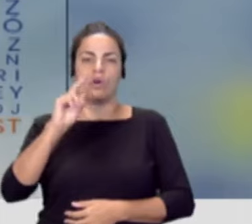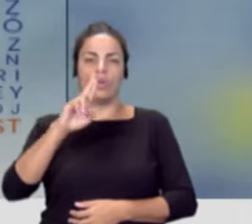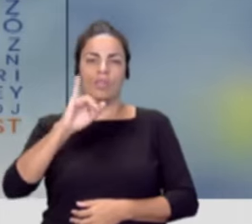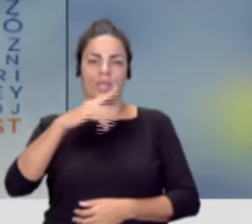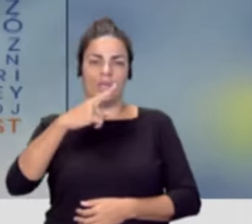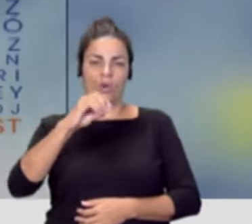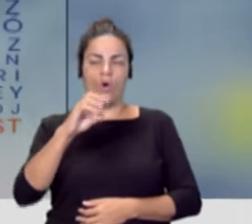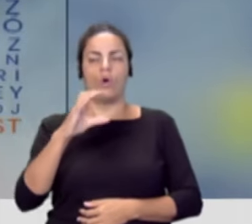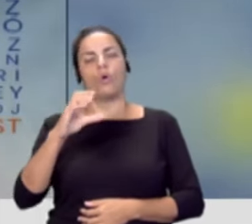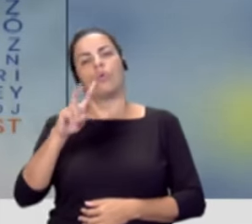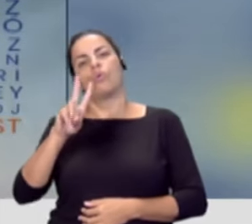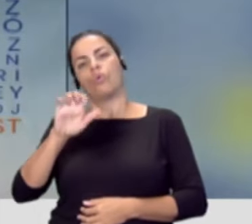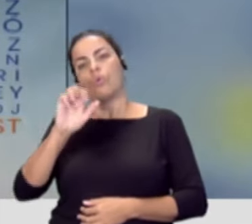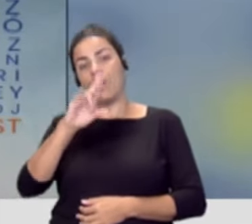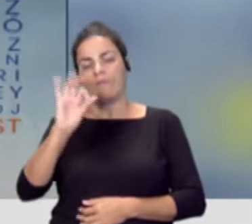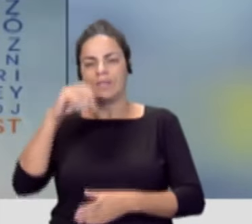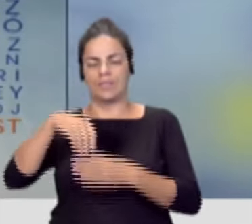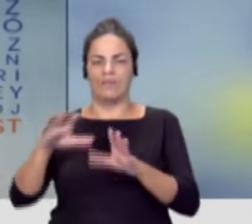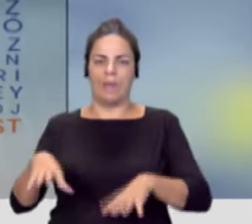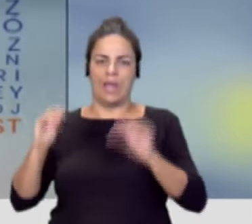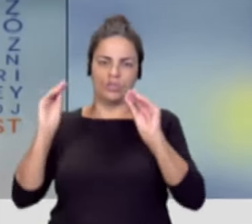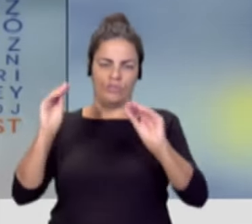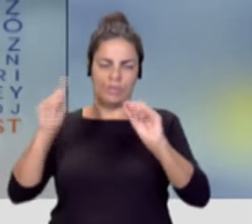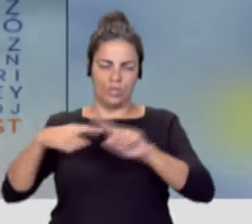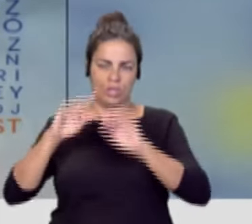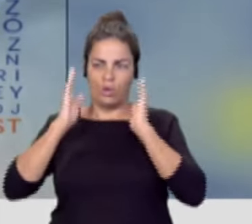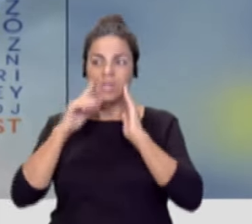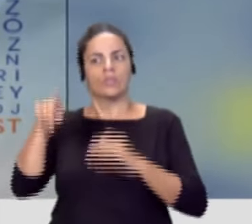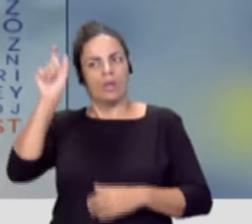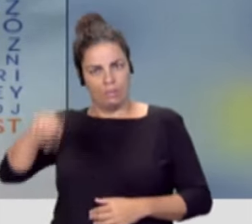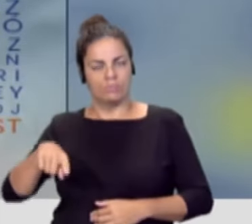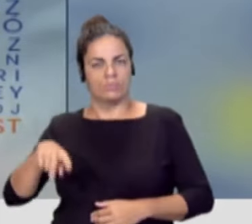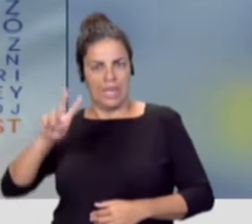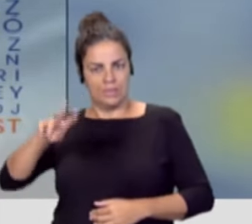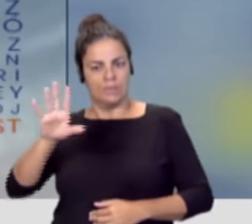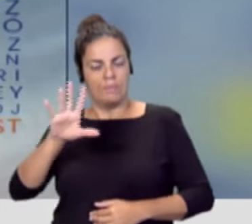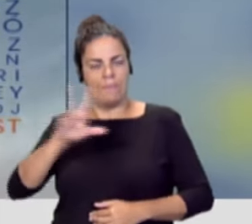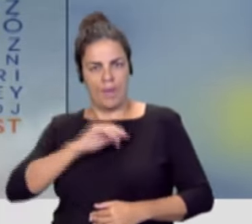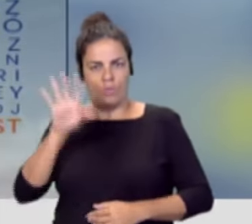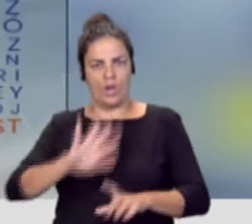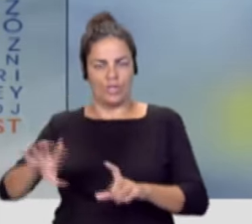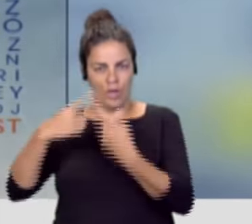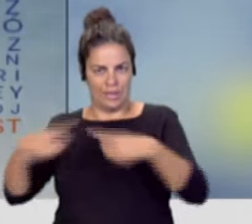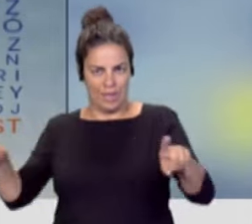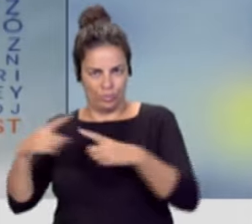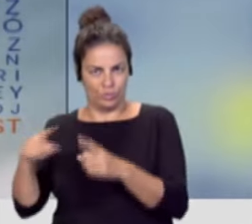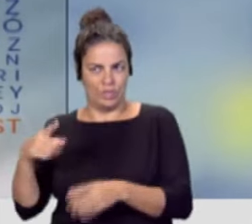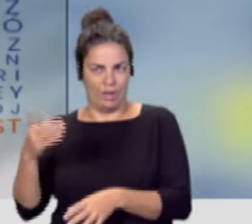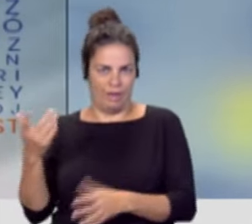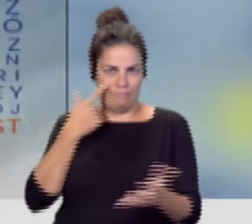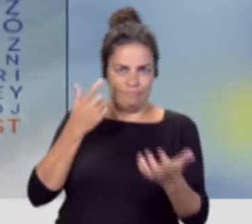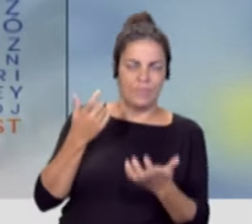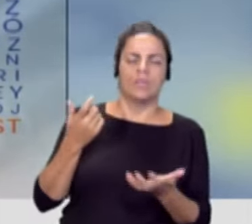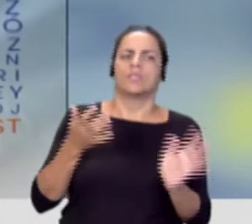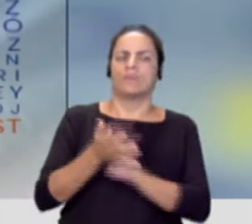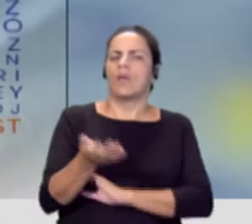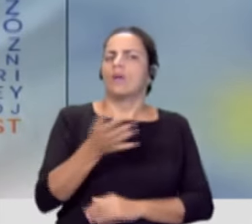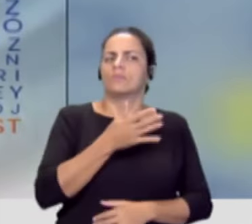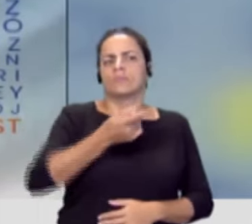Congreso, Premio Nacional de Música. Creo que lo que queremos es seguir educando en valores, ¿no? En valores